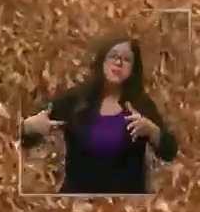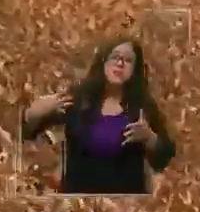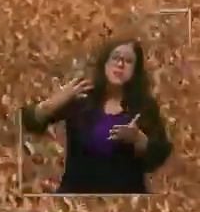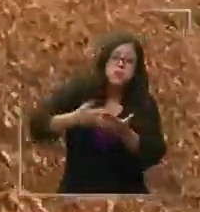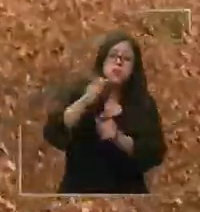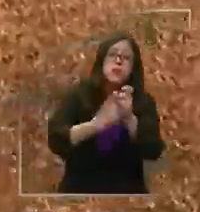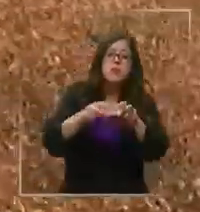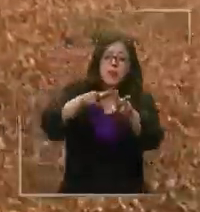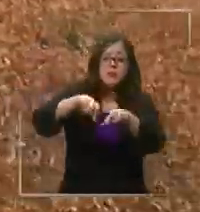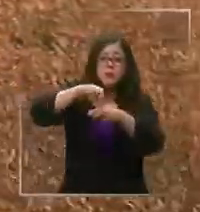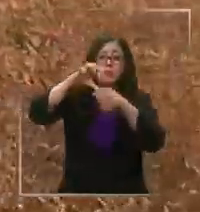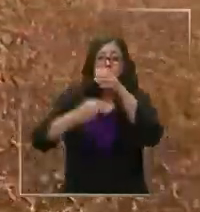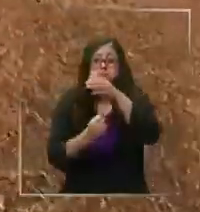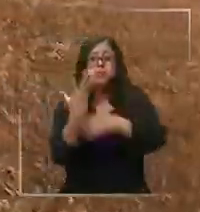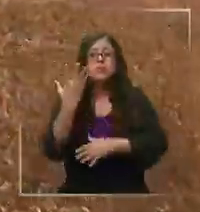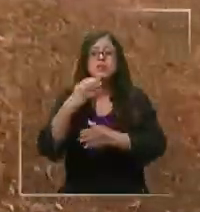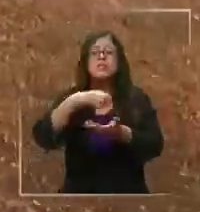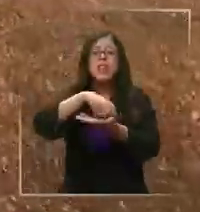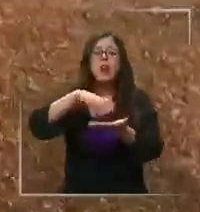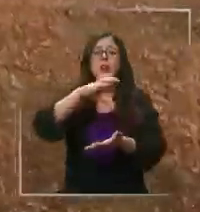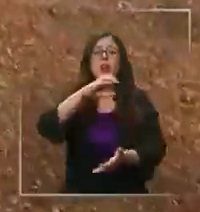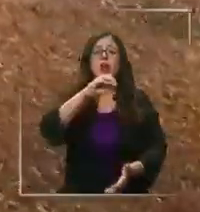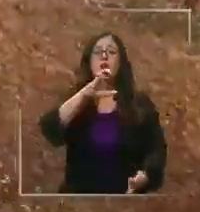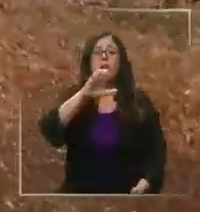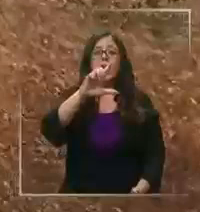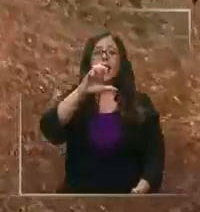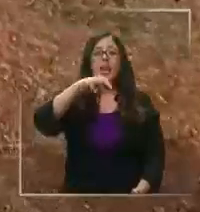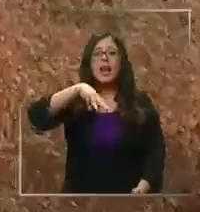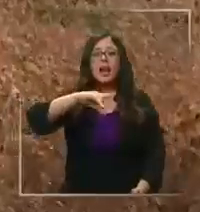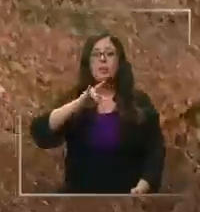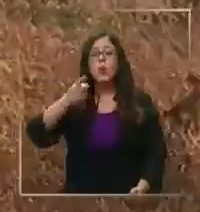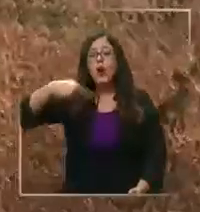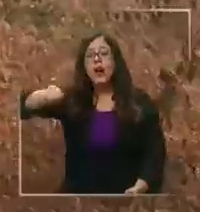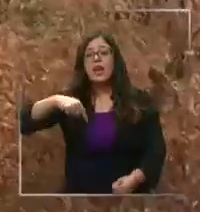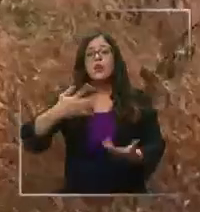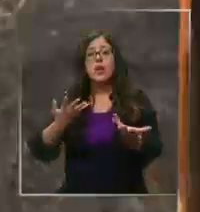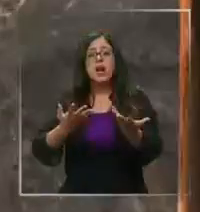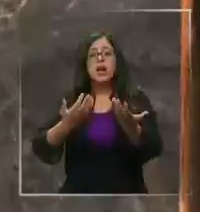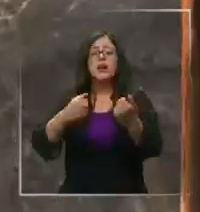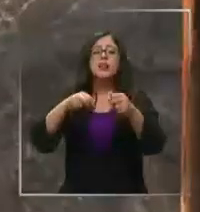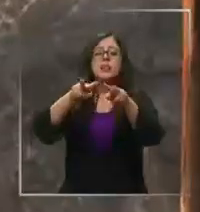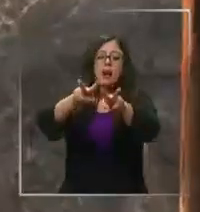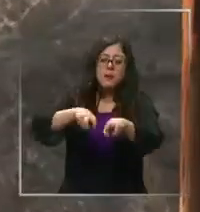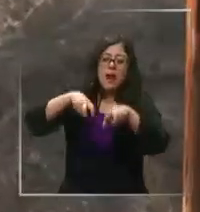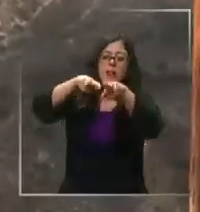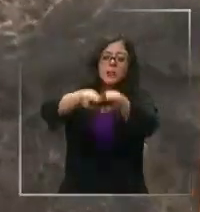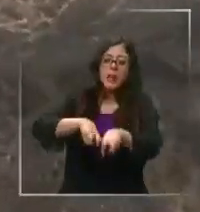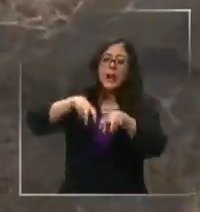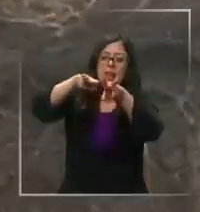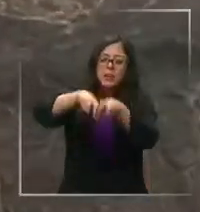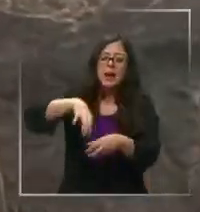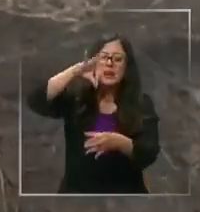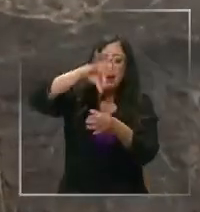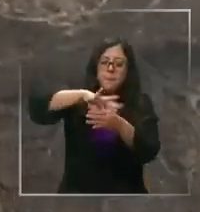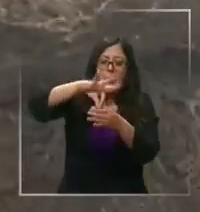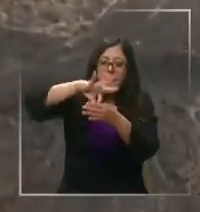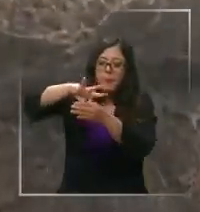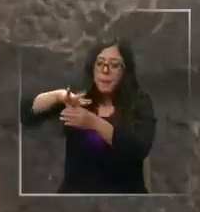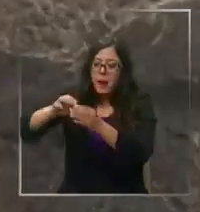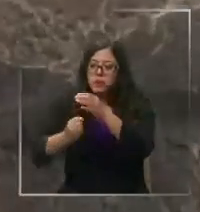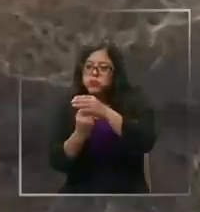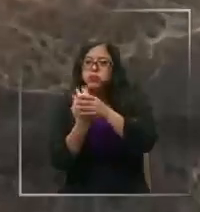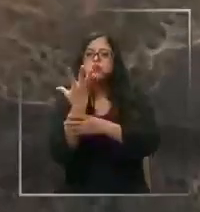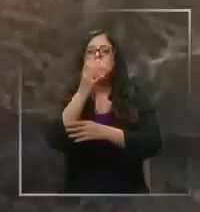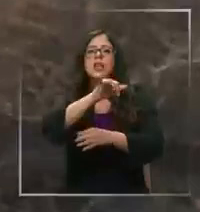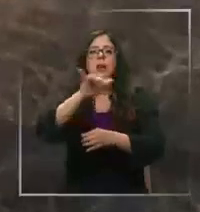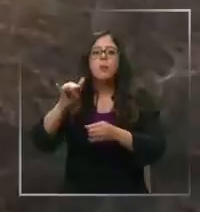Coelemu. Los lugareños hacen todo el proceso de producción y posterior venta del vino. Plantas, miles de plantas consumidas por el fuego